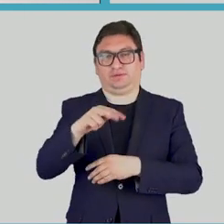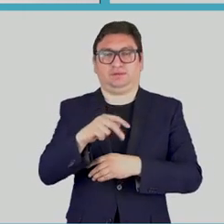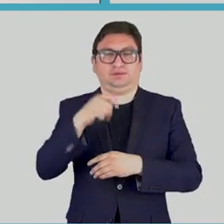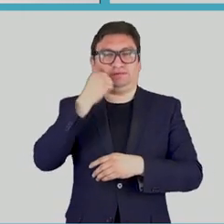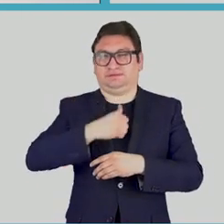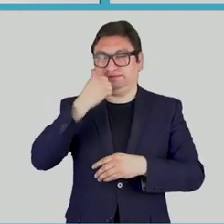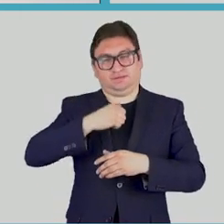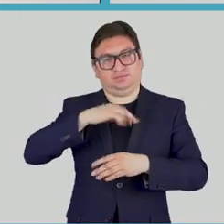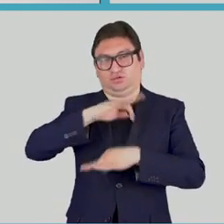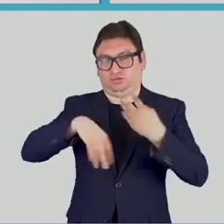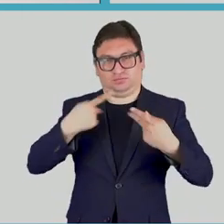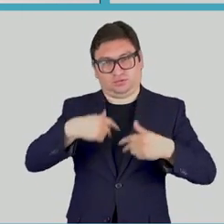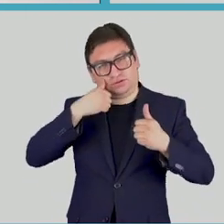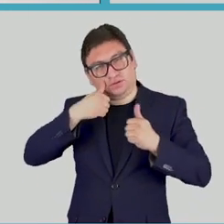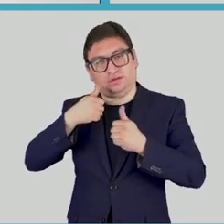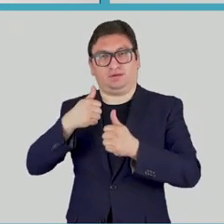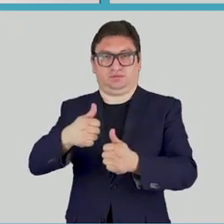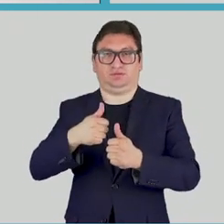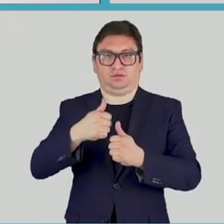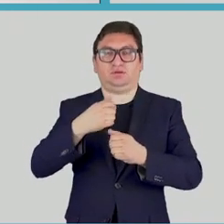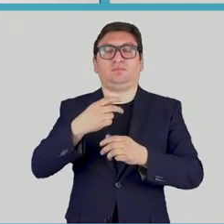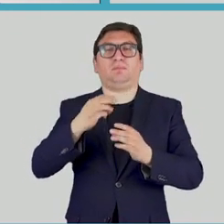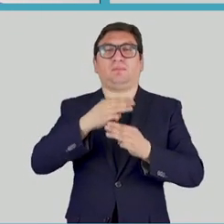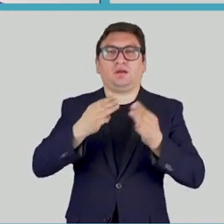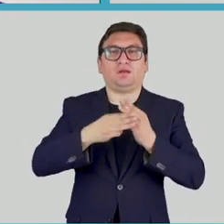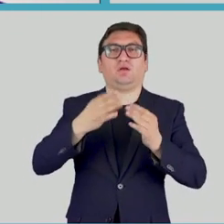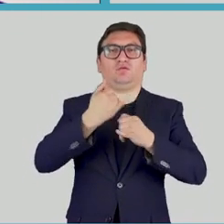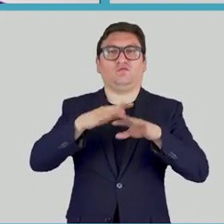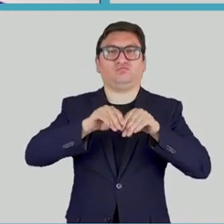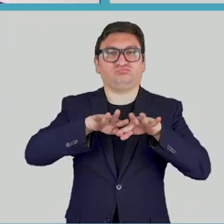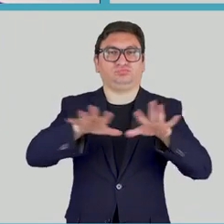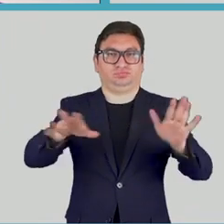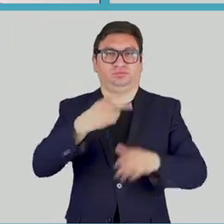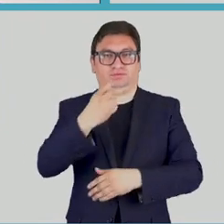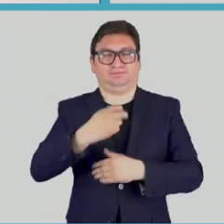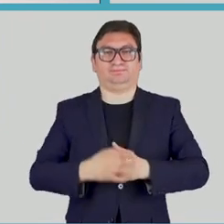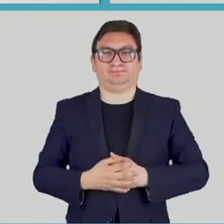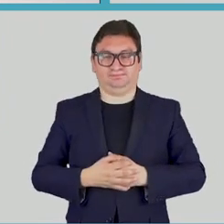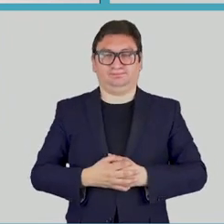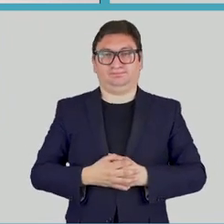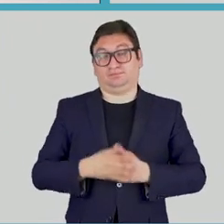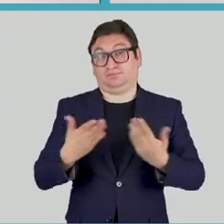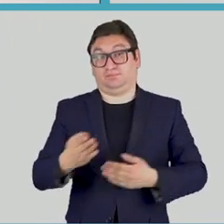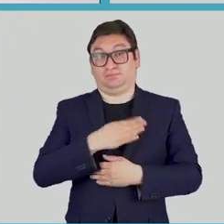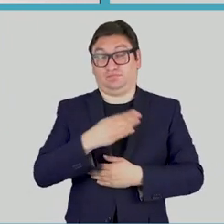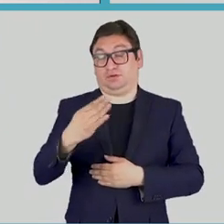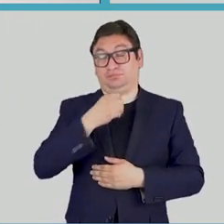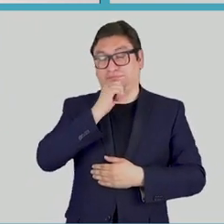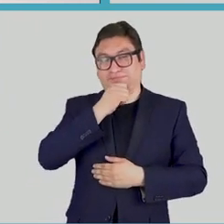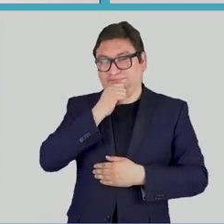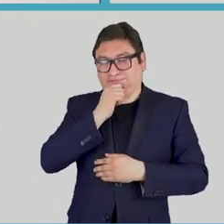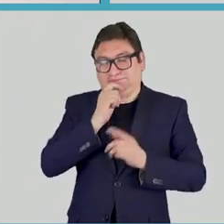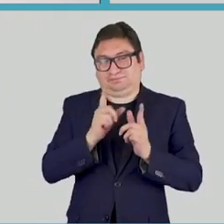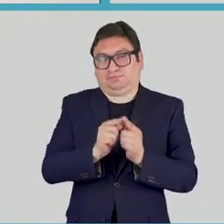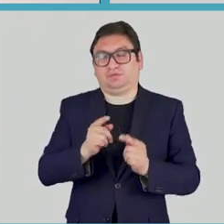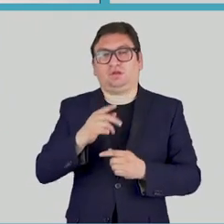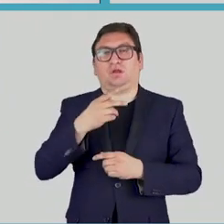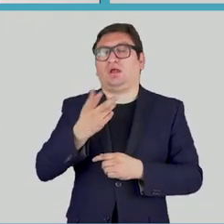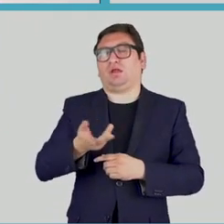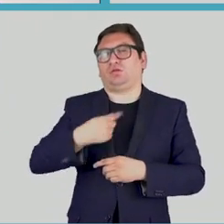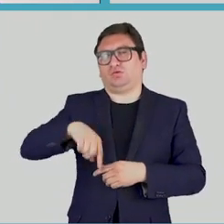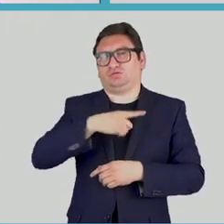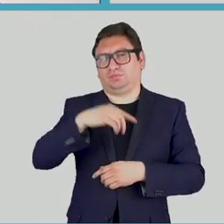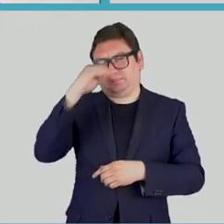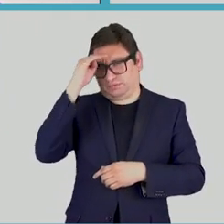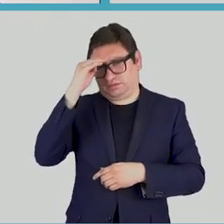pensando siempre en las audiencias y el material y el contenido que van a recibir pues eso es justo lo que buscamos en unos segunditos que nos queda